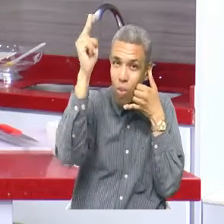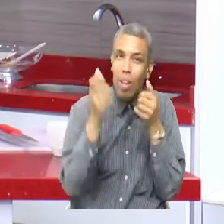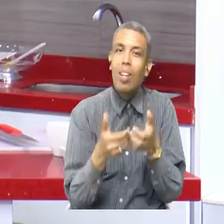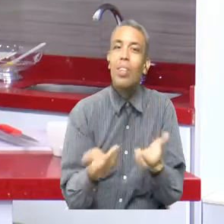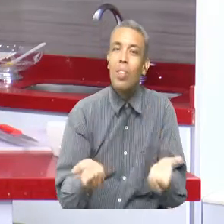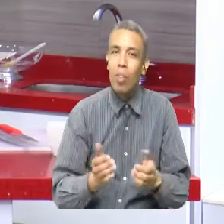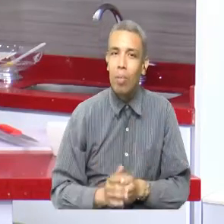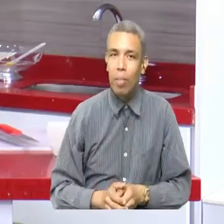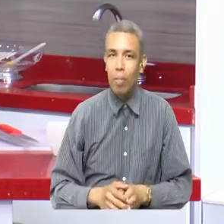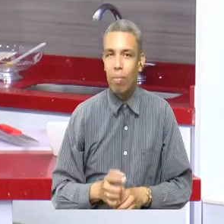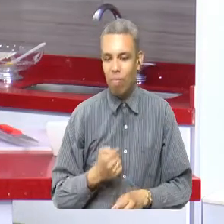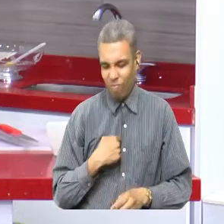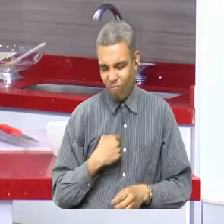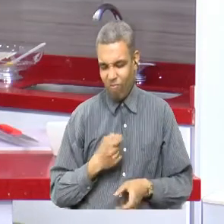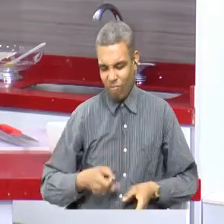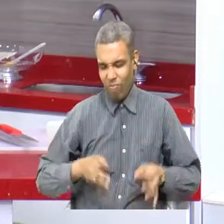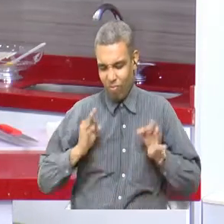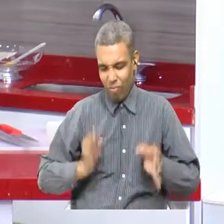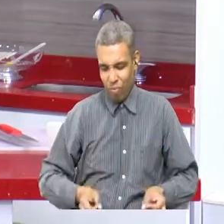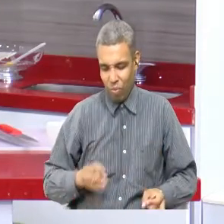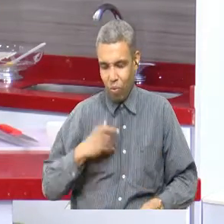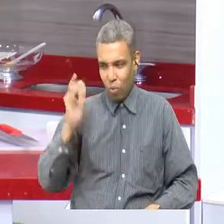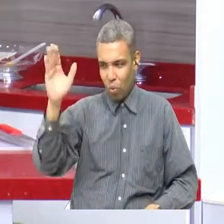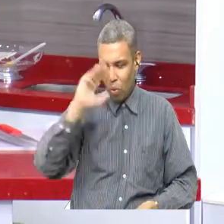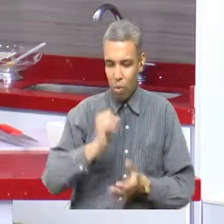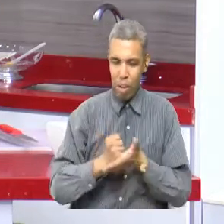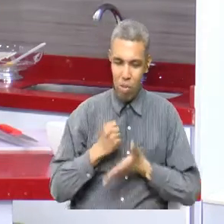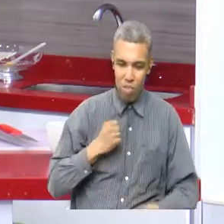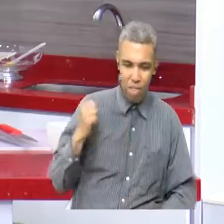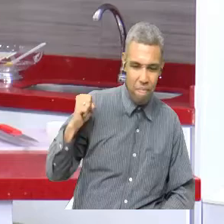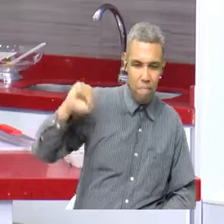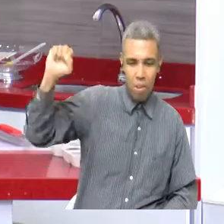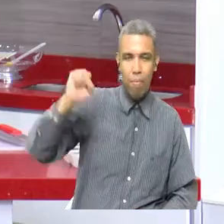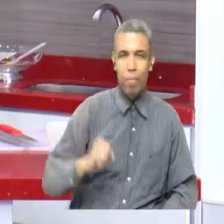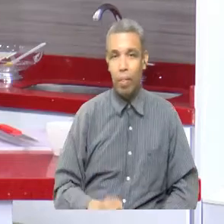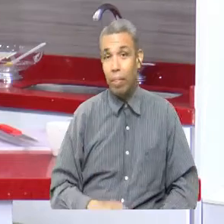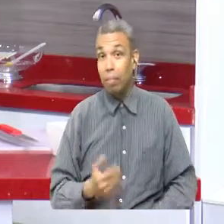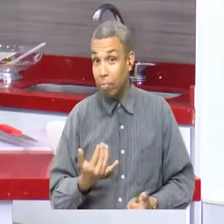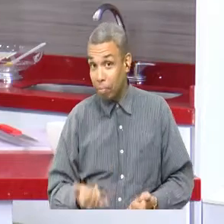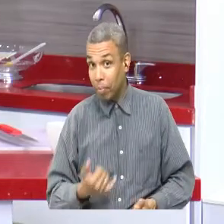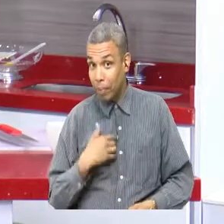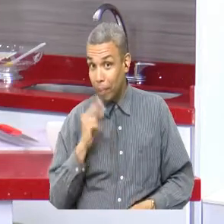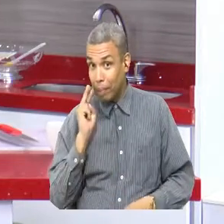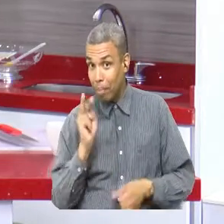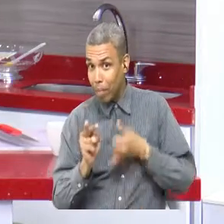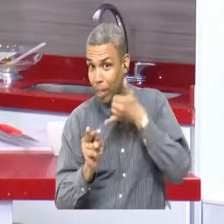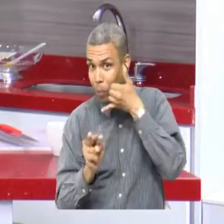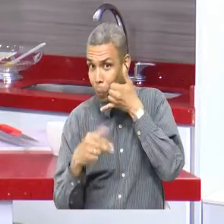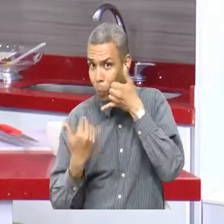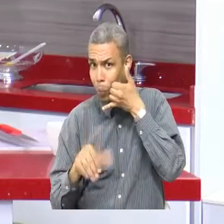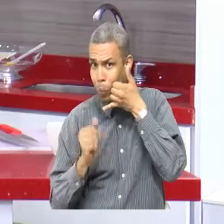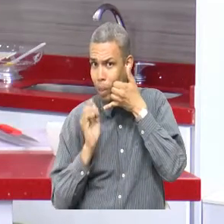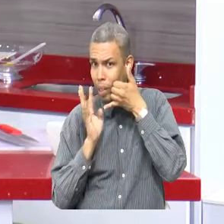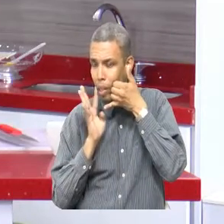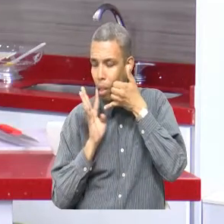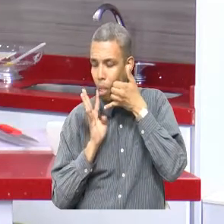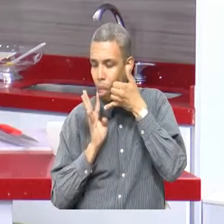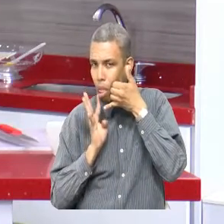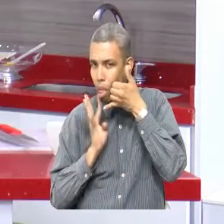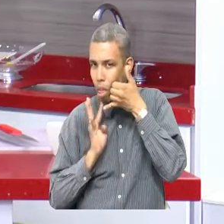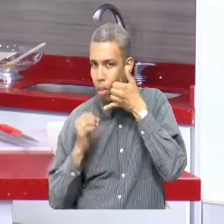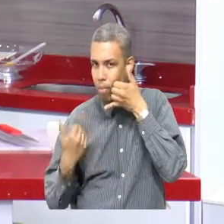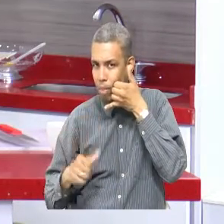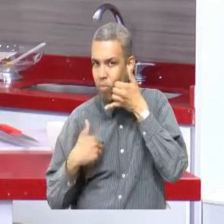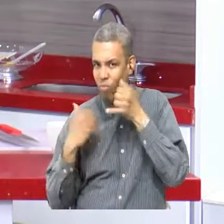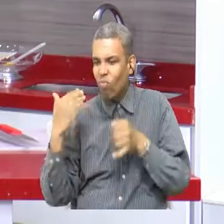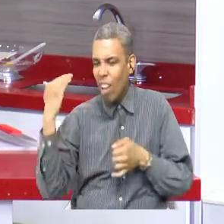en Victoria, póngale ese sello, mi vida. Viendo este rico postre. Yo claro lo he que hecho. Sí, claro que sí. Mira,